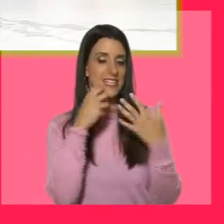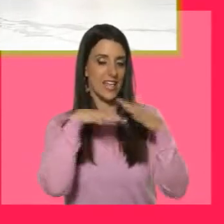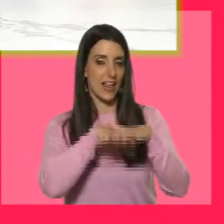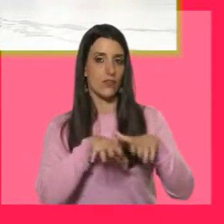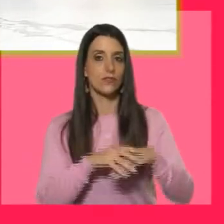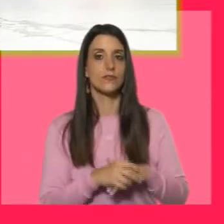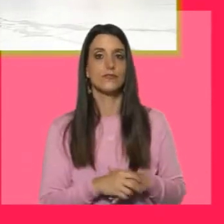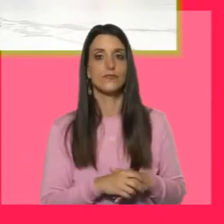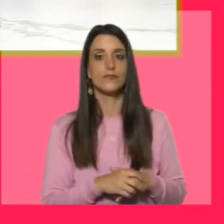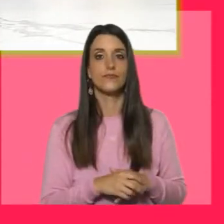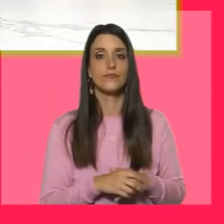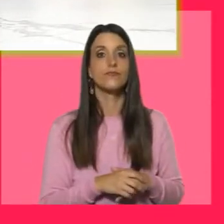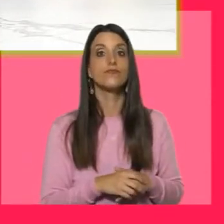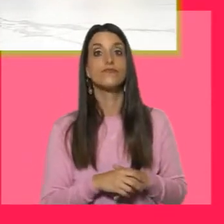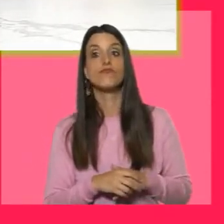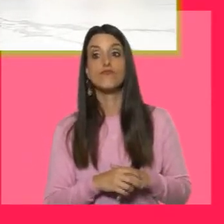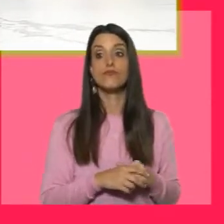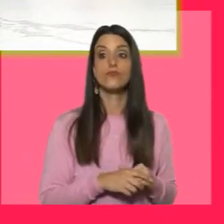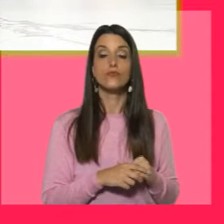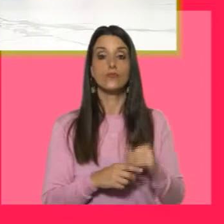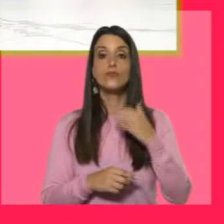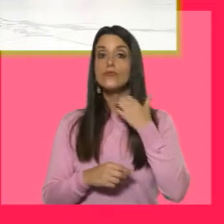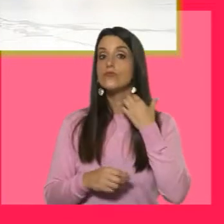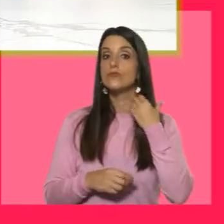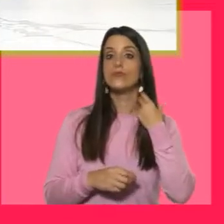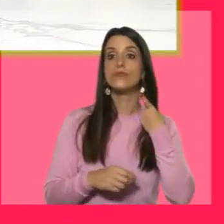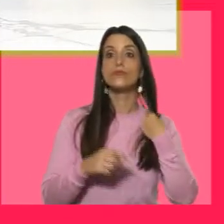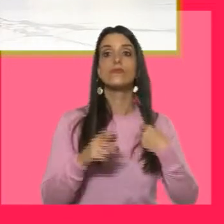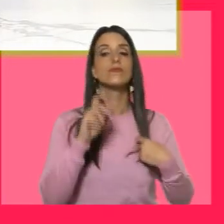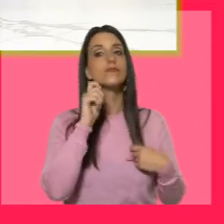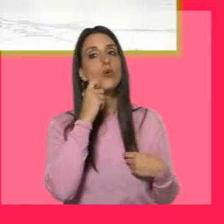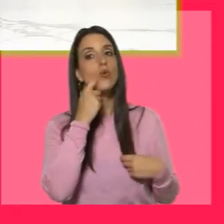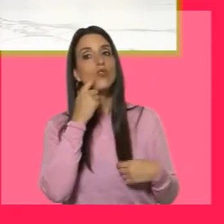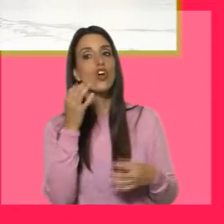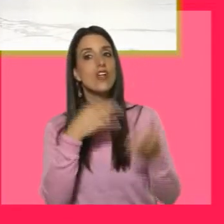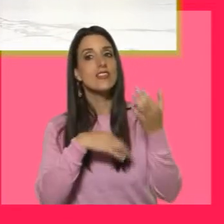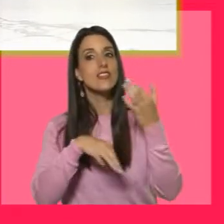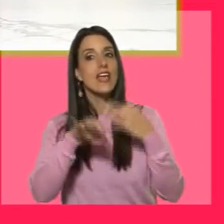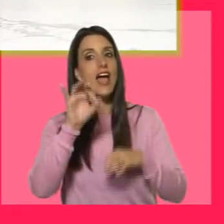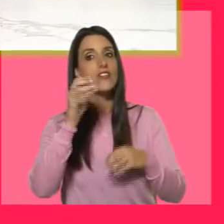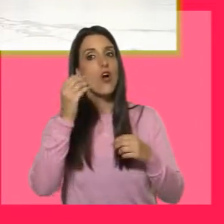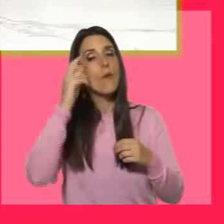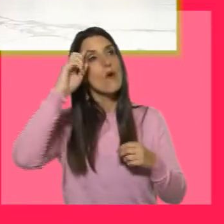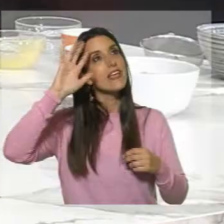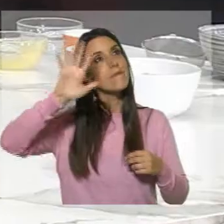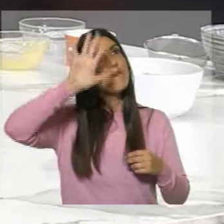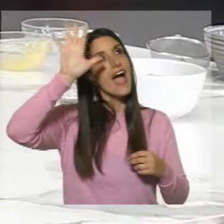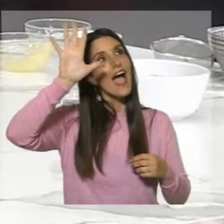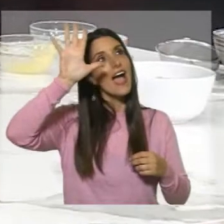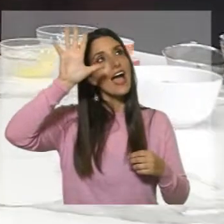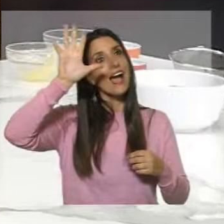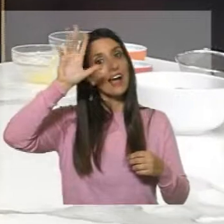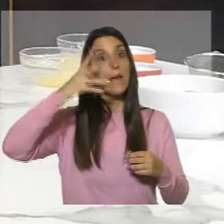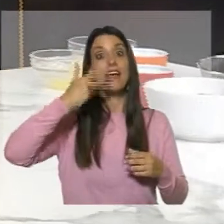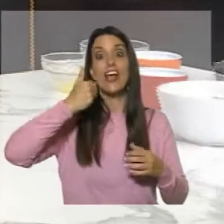adentro. Lo vas mezclando bien. Me encantó lo de la obra con el mundo que nosotros tenemos en nuestra cabeza. Sí, porque claro. la realidad